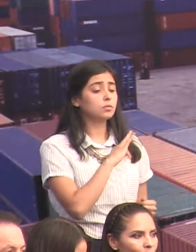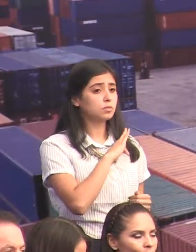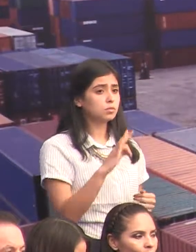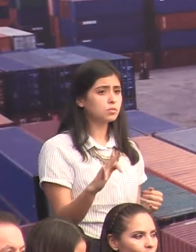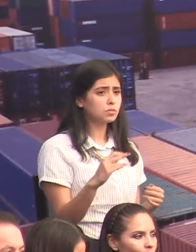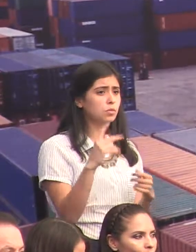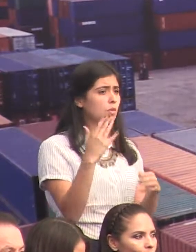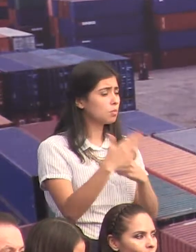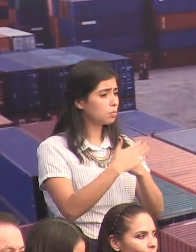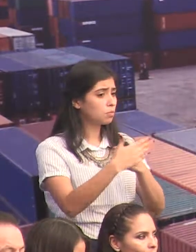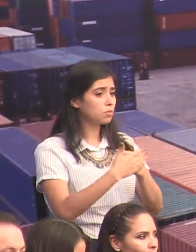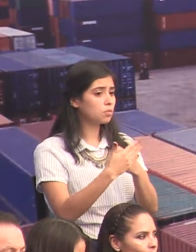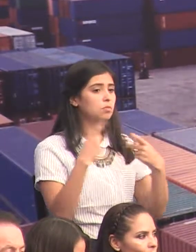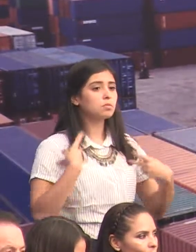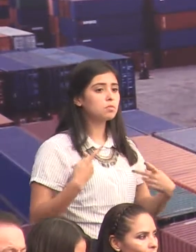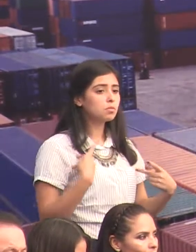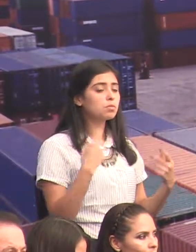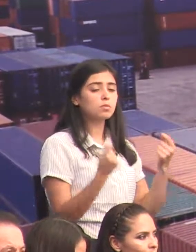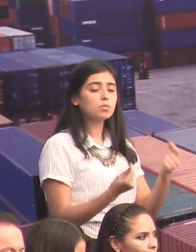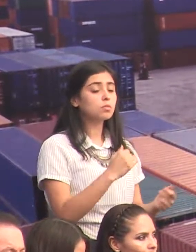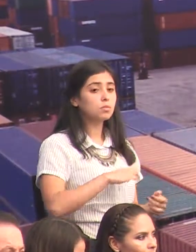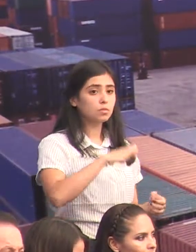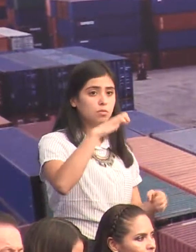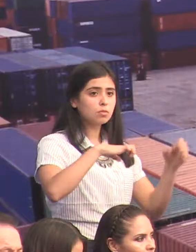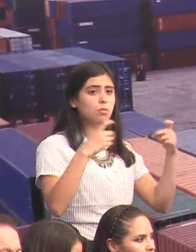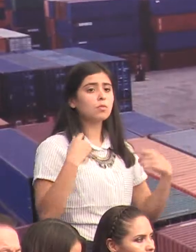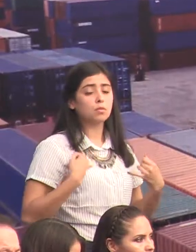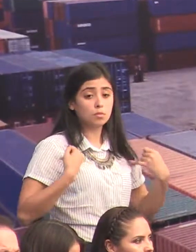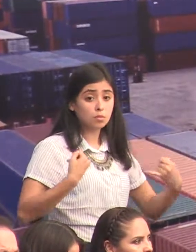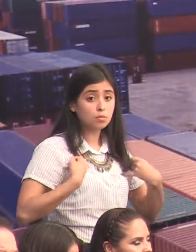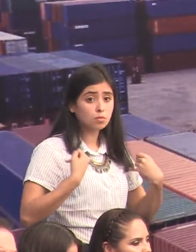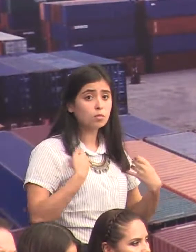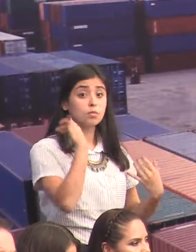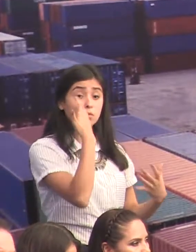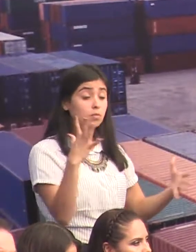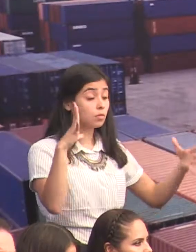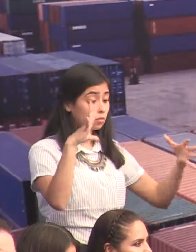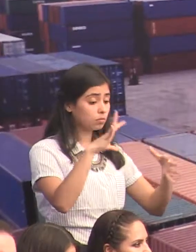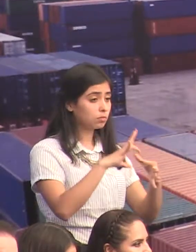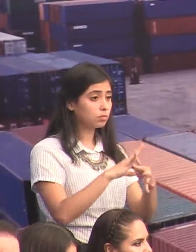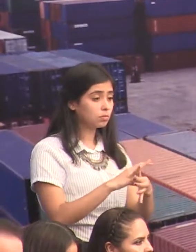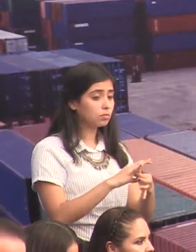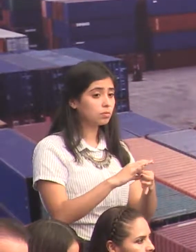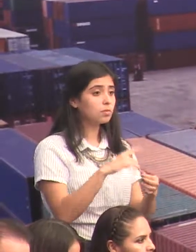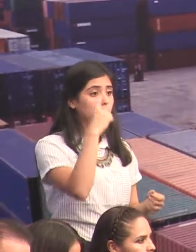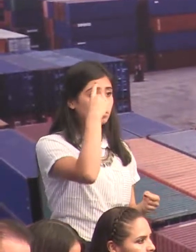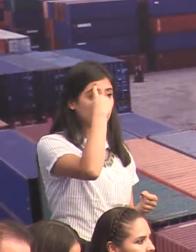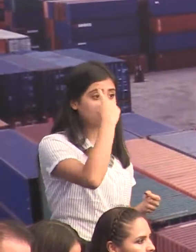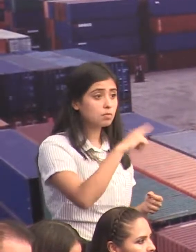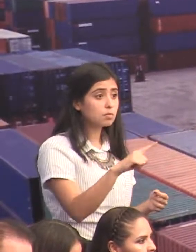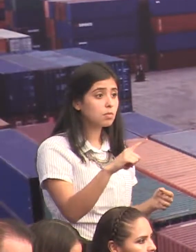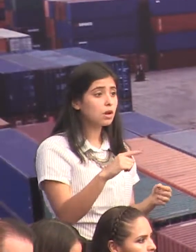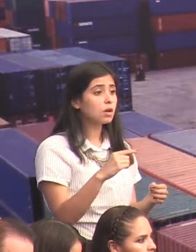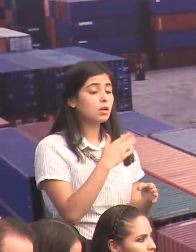ecológicamente, porque lo que vamos a hacer, sobre todo, es por las próximas